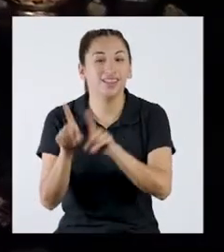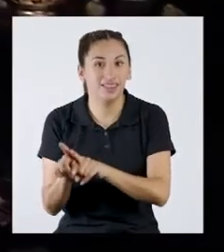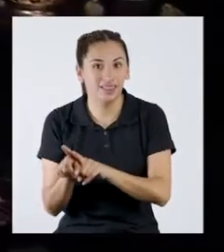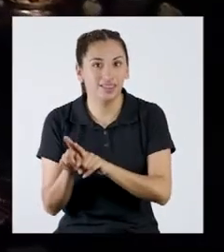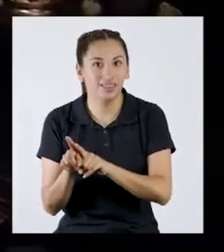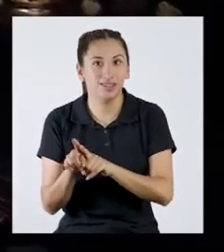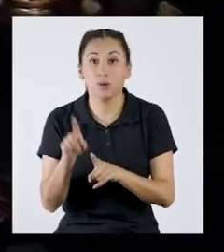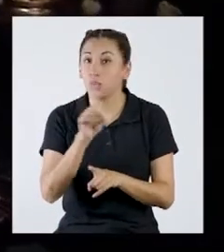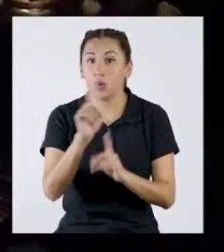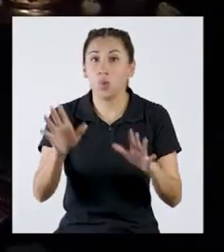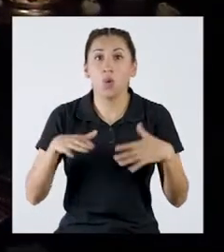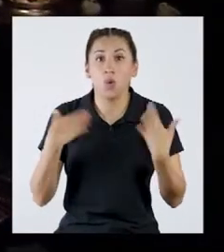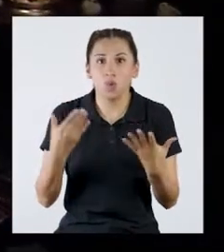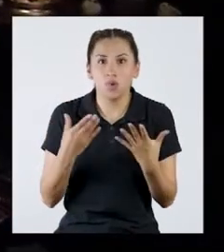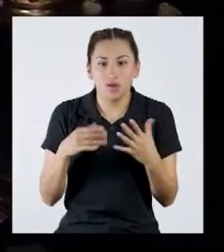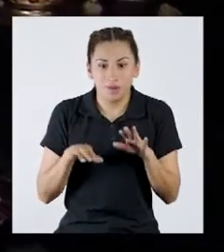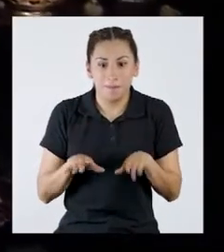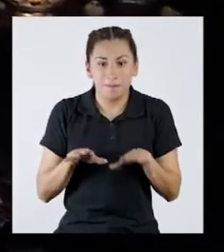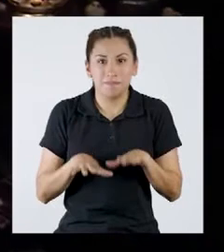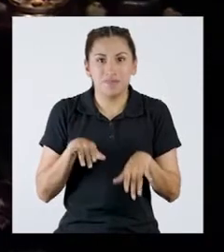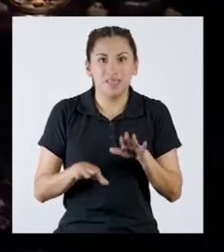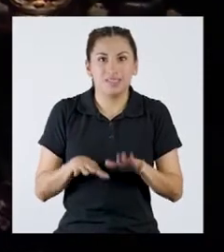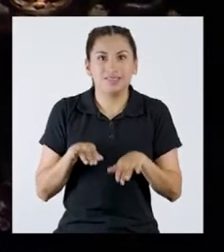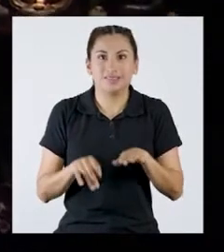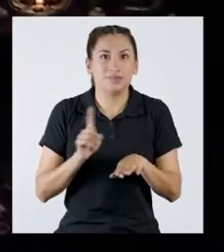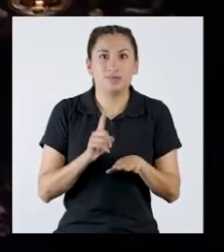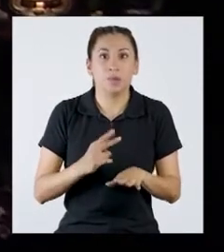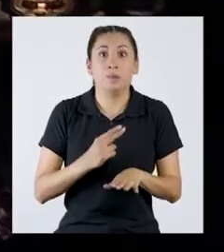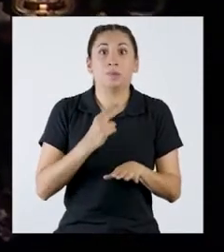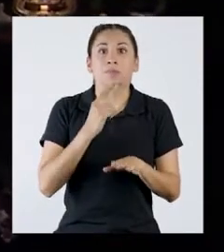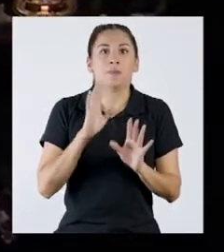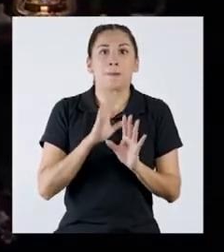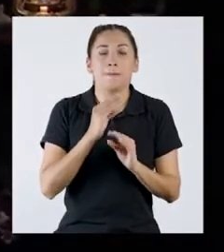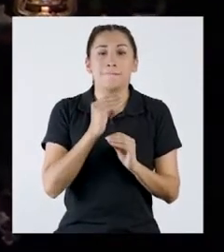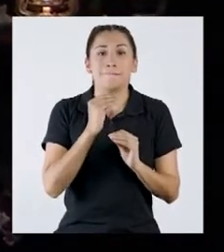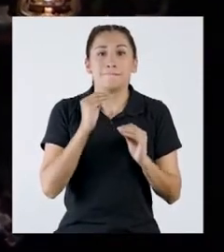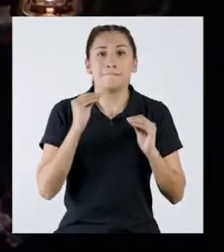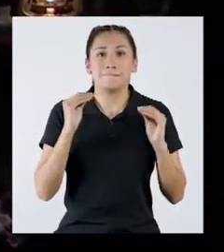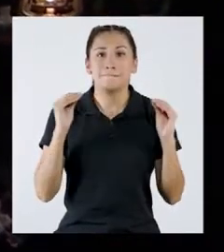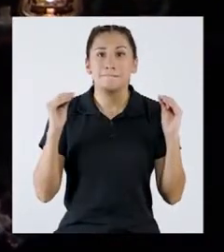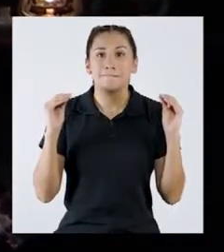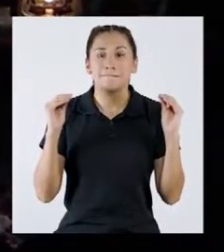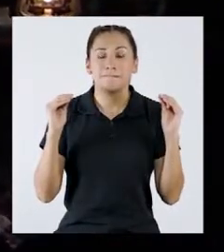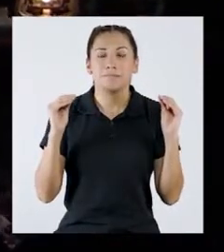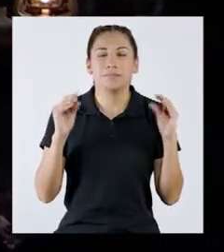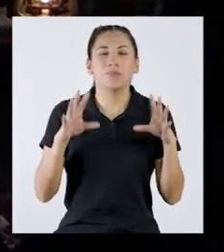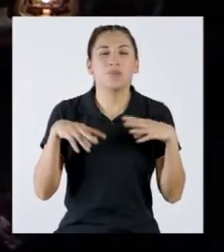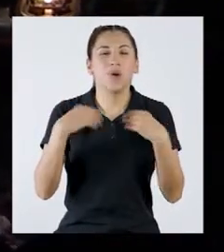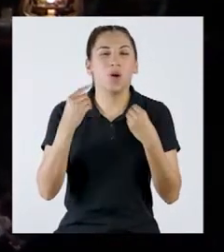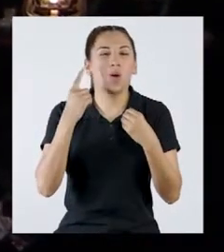todo, no puedo mover las piernas ni siquiera respirar con fuerza,